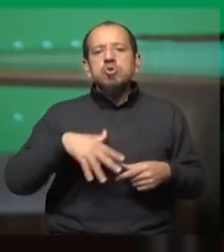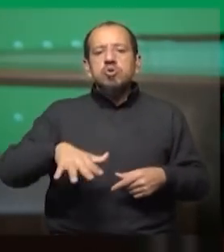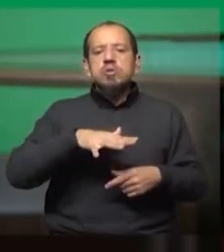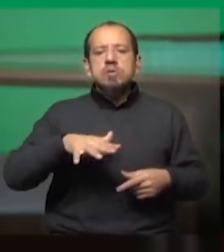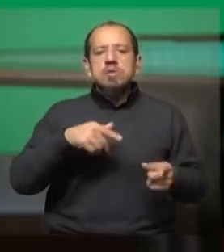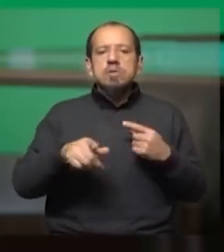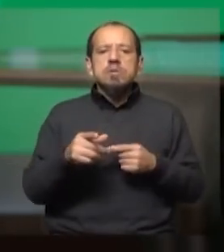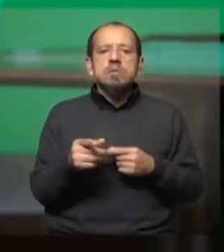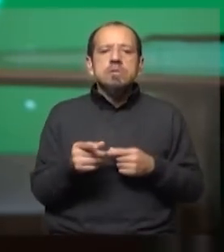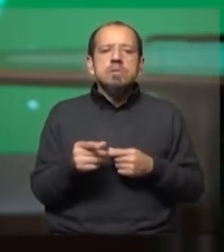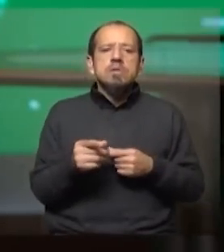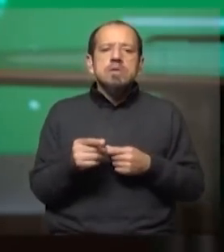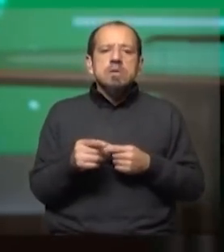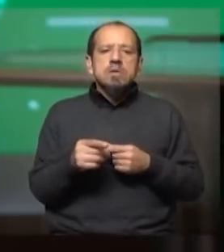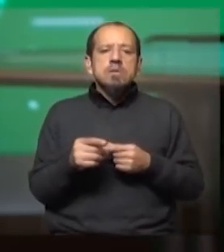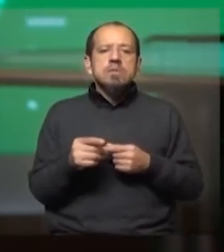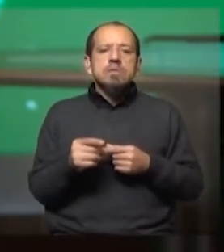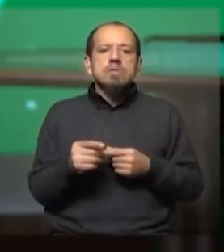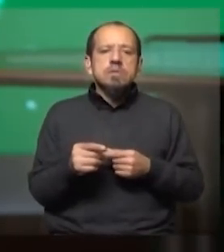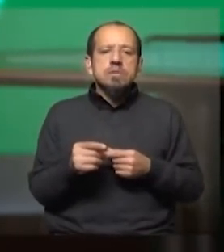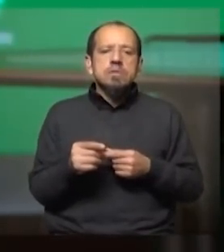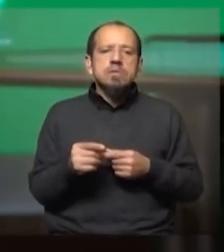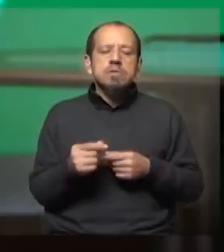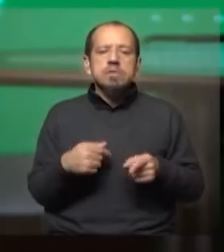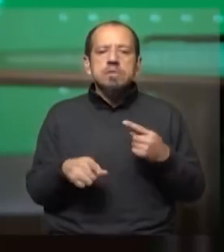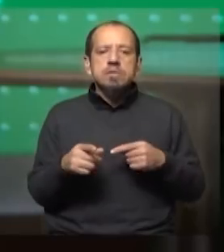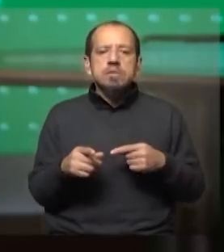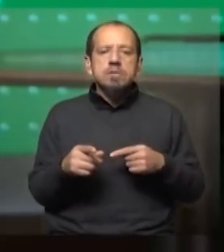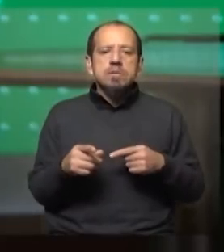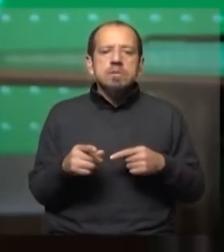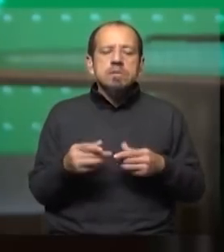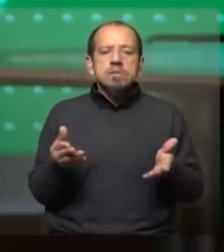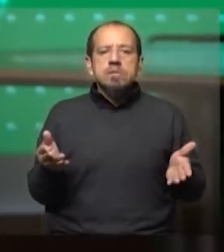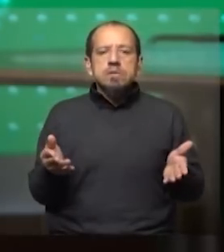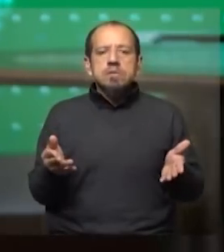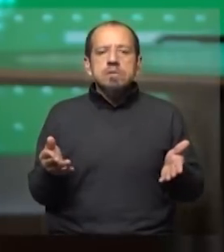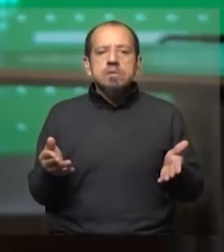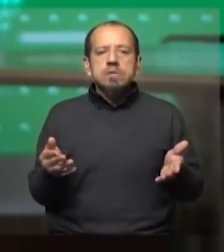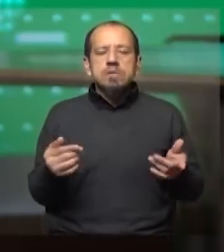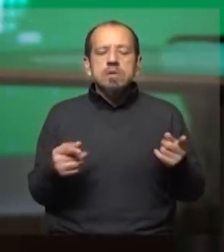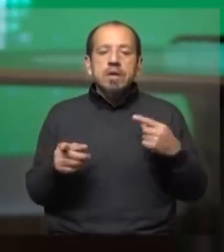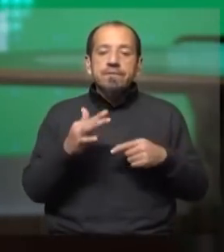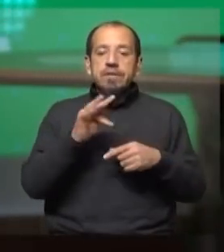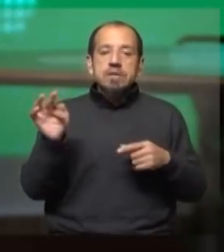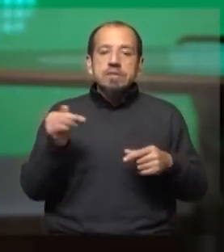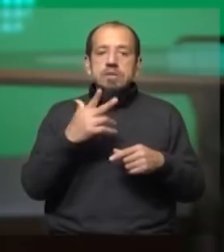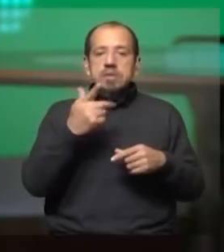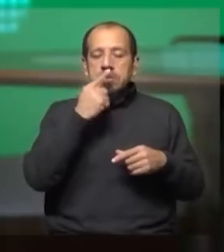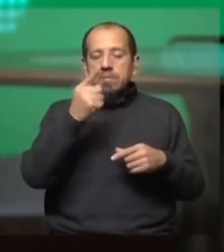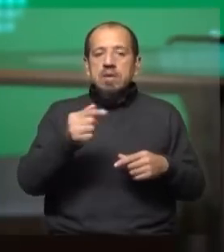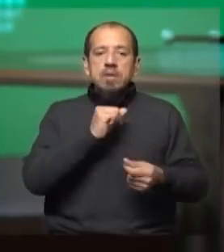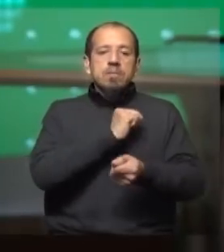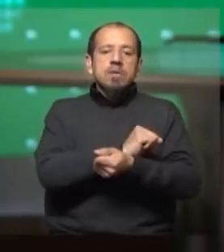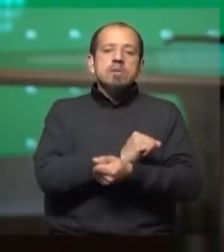llama mucho la atención no por un simple abuso policial puede desatarse lo que se desató en Francia 3000 detenidos